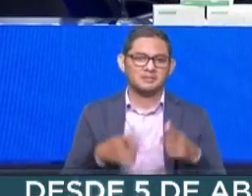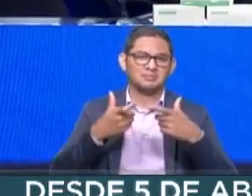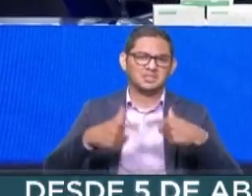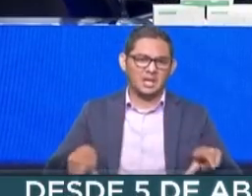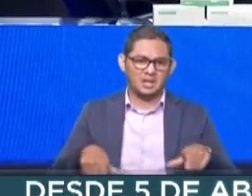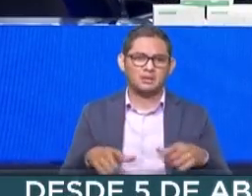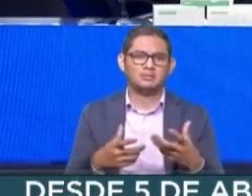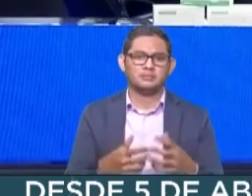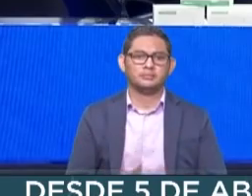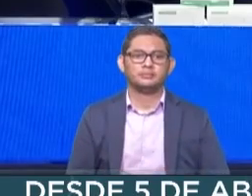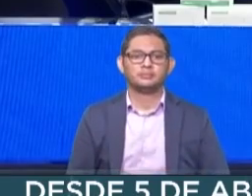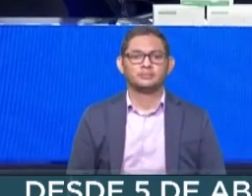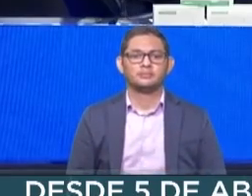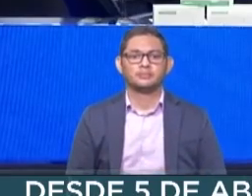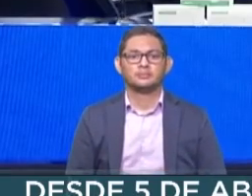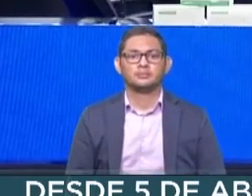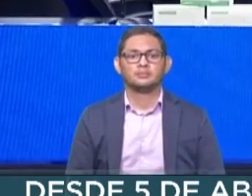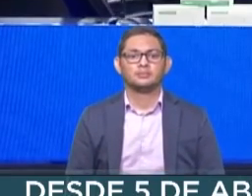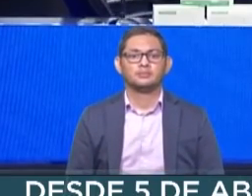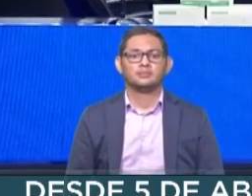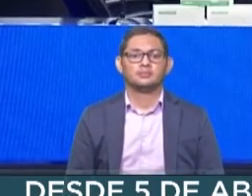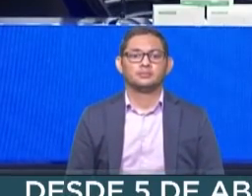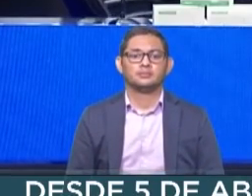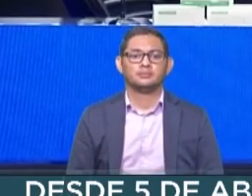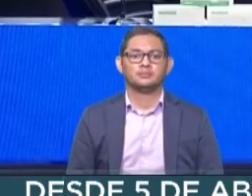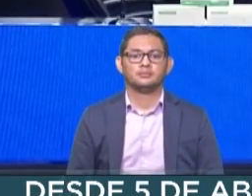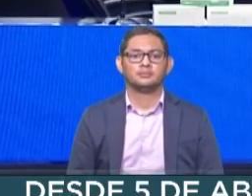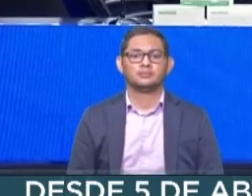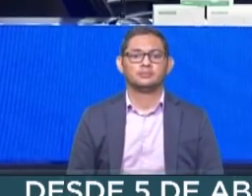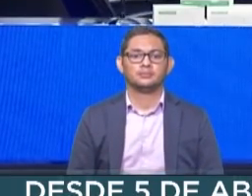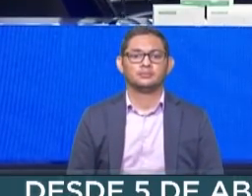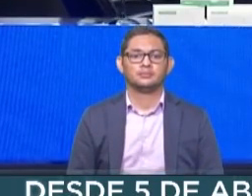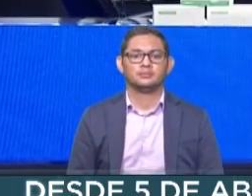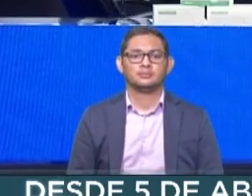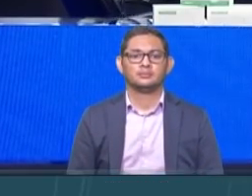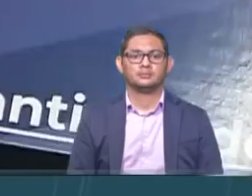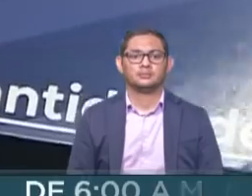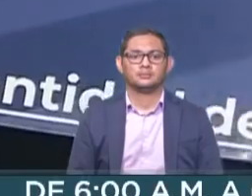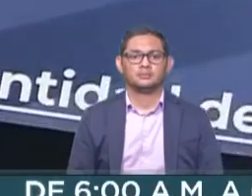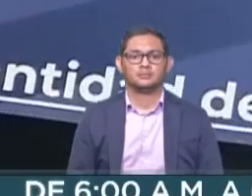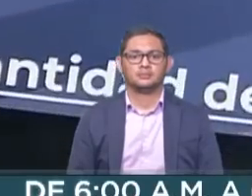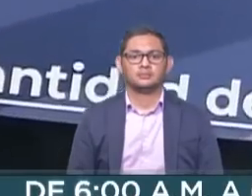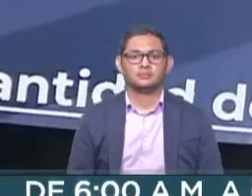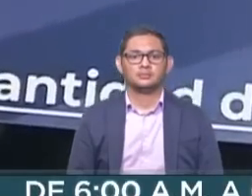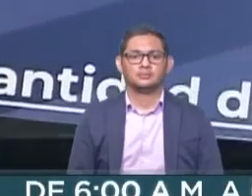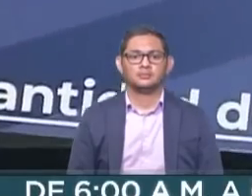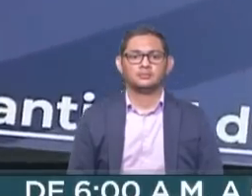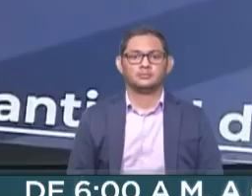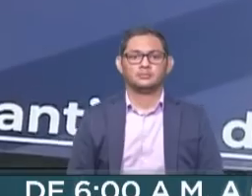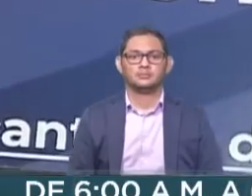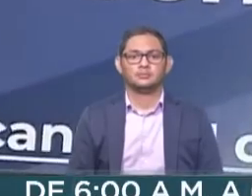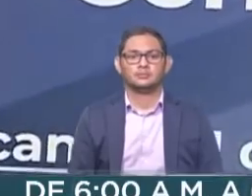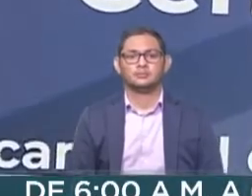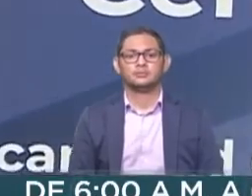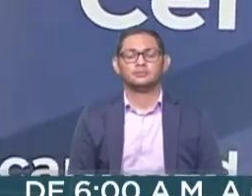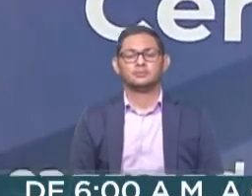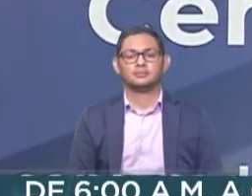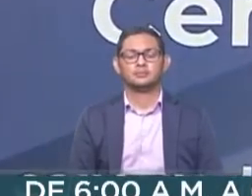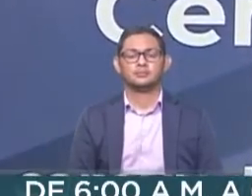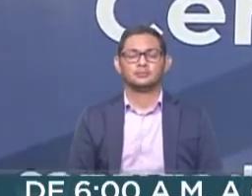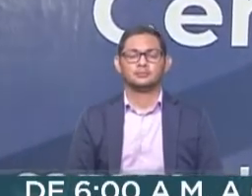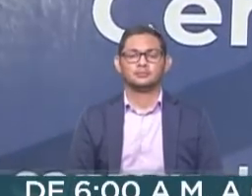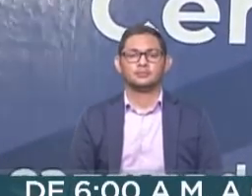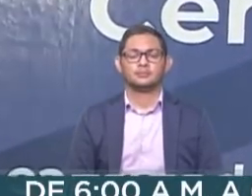simbólico en entrega de este 1 millón de mascarillas donadas al Ministerio de Salud y que serán distribuidas en los centros de